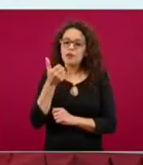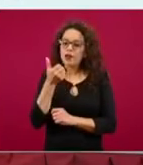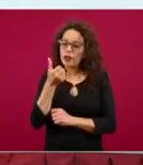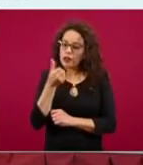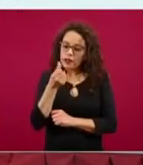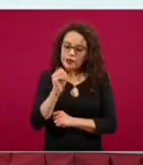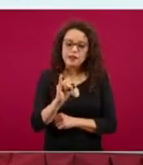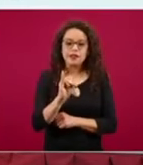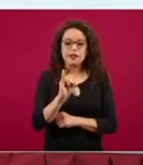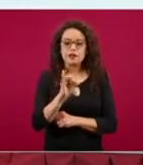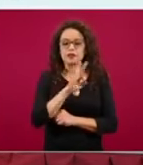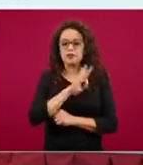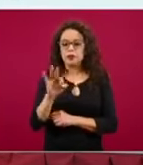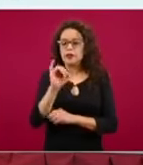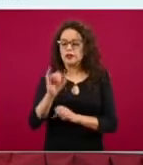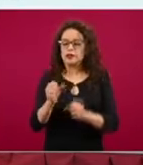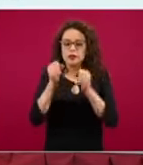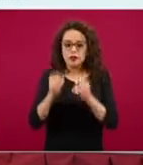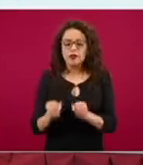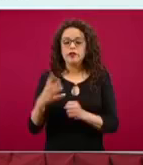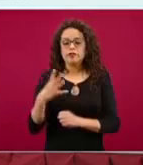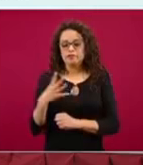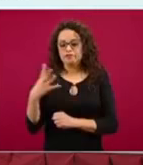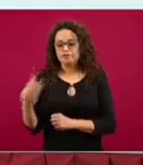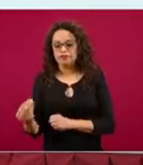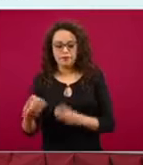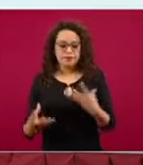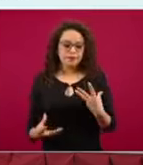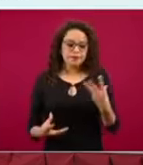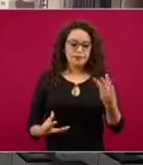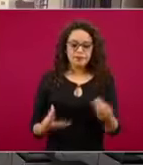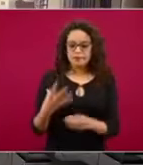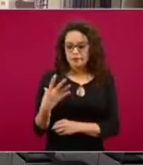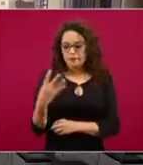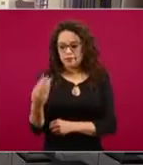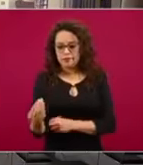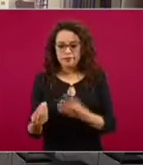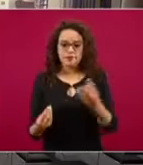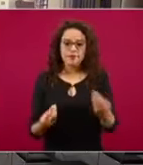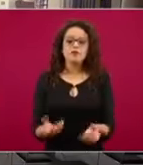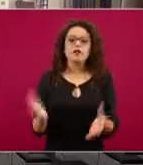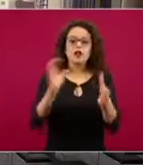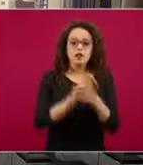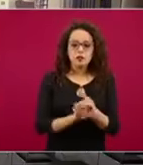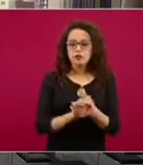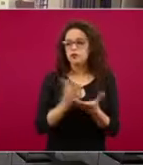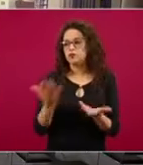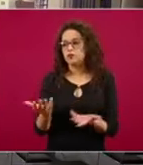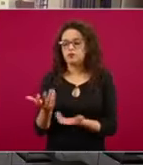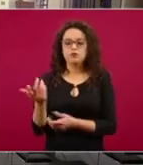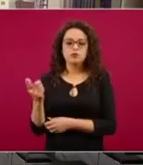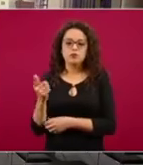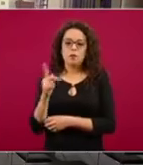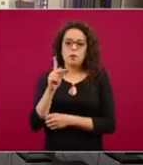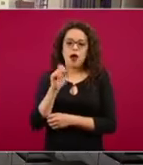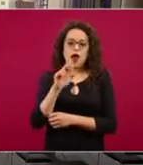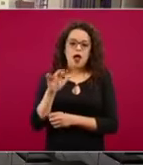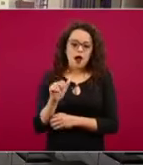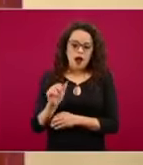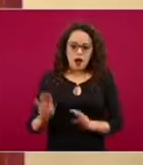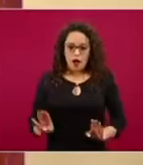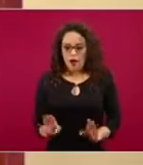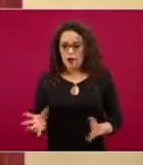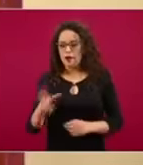bastante probable que en su momento transmita el virus a la esposa, al cónyuge, a los hijos, a